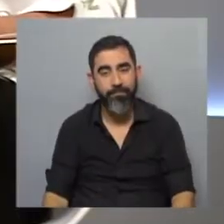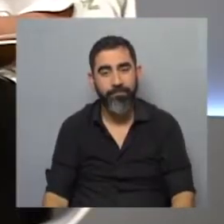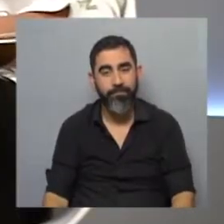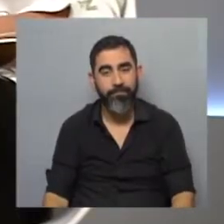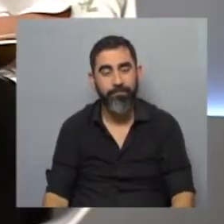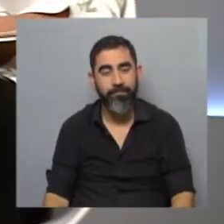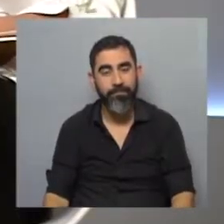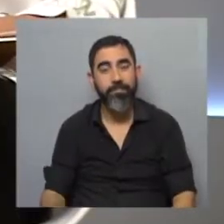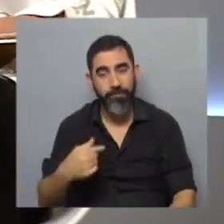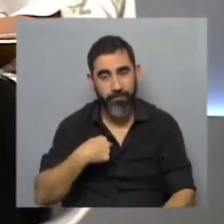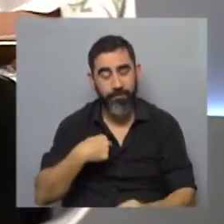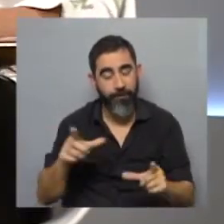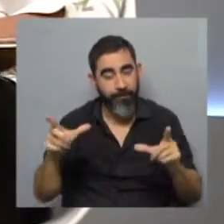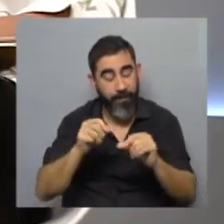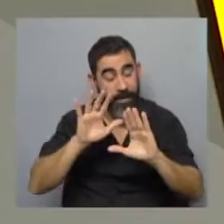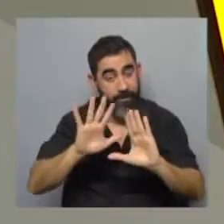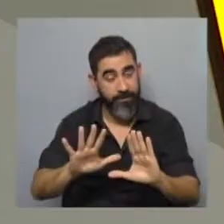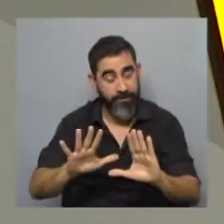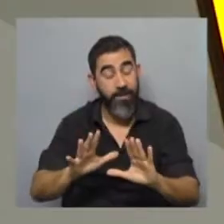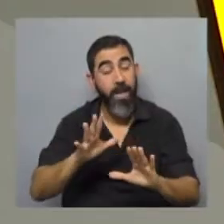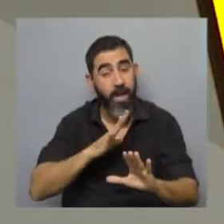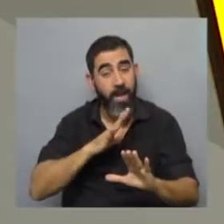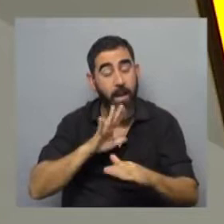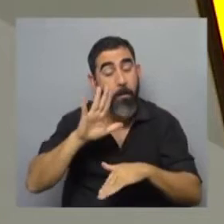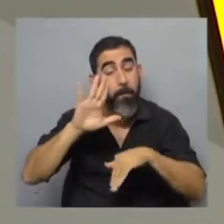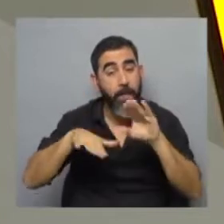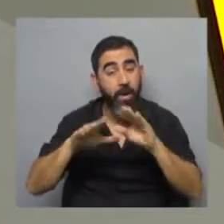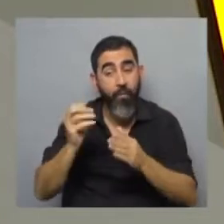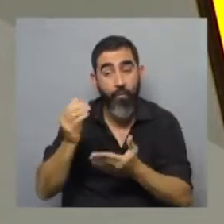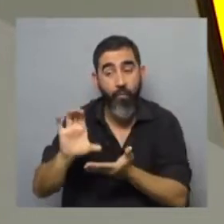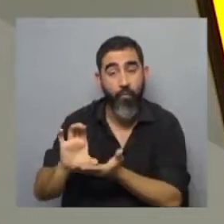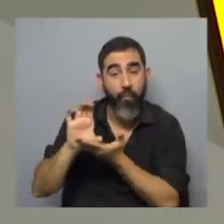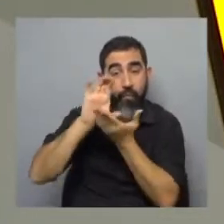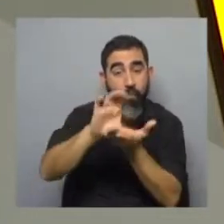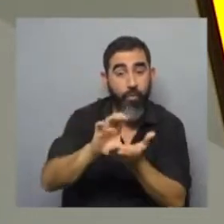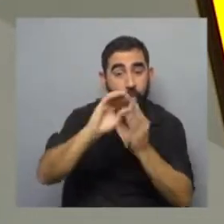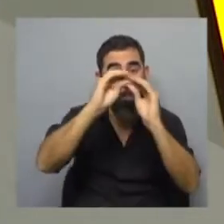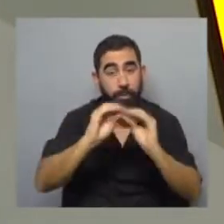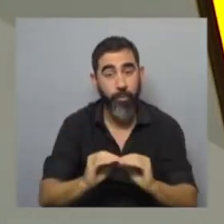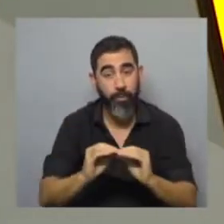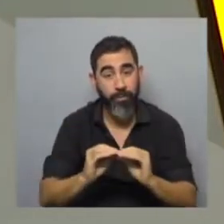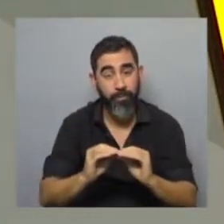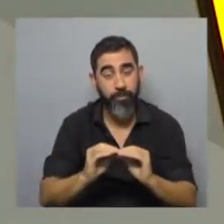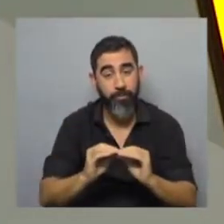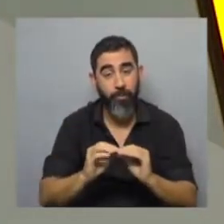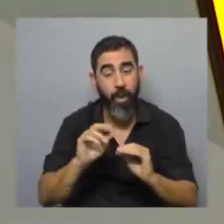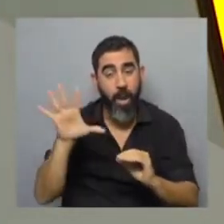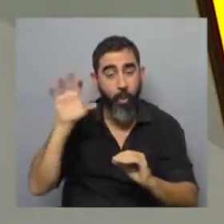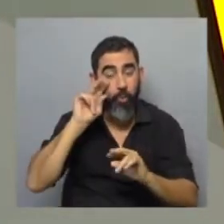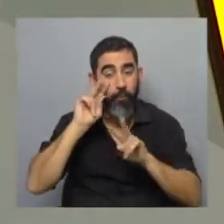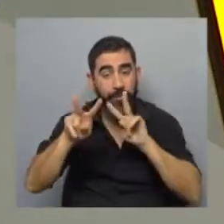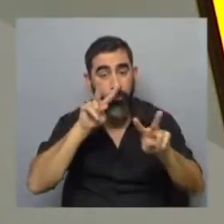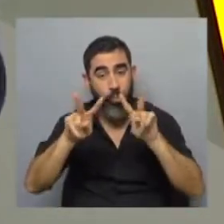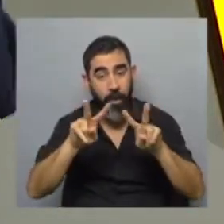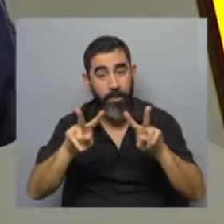sobre ciencia. Y voy a cerrar con esto, ya que hay un incremento importante de fondos, ¿no?, en la próxima rendición de cuentas para lo audiovisual, bueno,